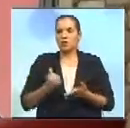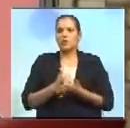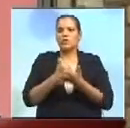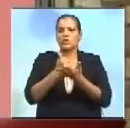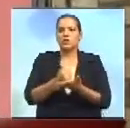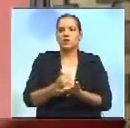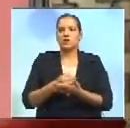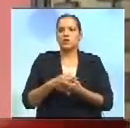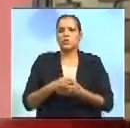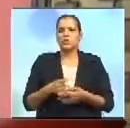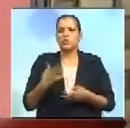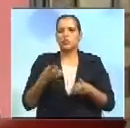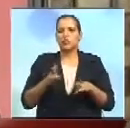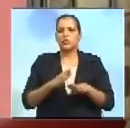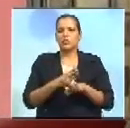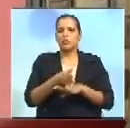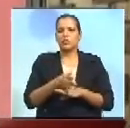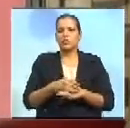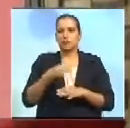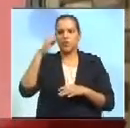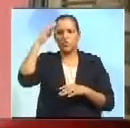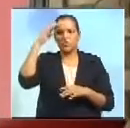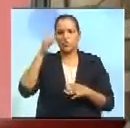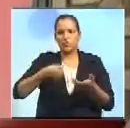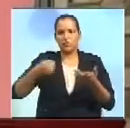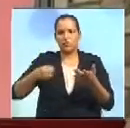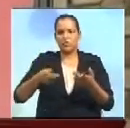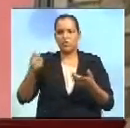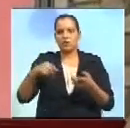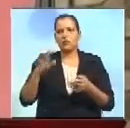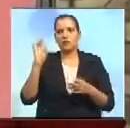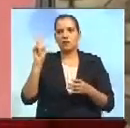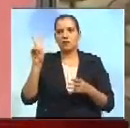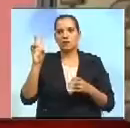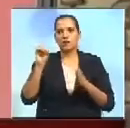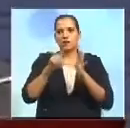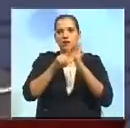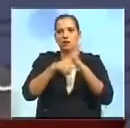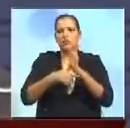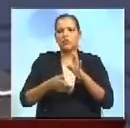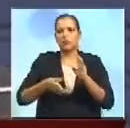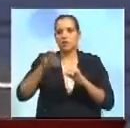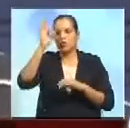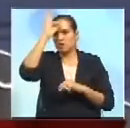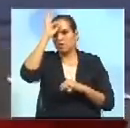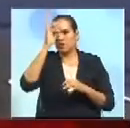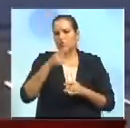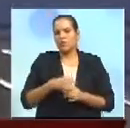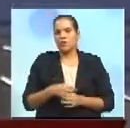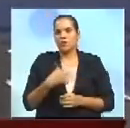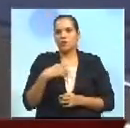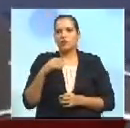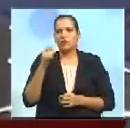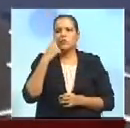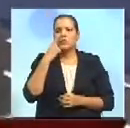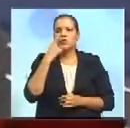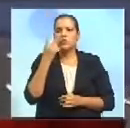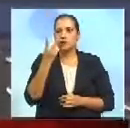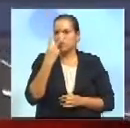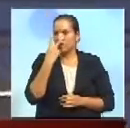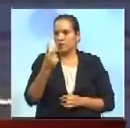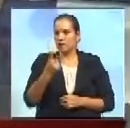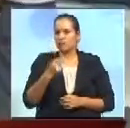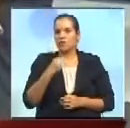ahí llegó la camioneta del bombero. Más o menos unos 20 minutos para poder llevar a la señora. Sebastián Piñafiel, quien fue testigo de los